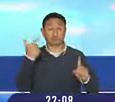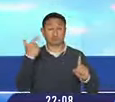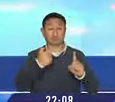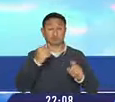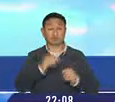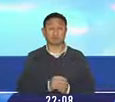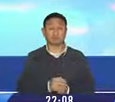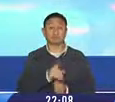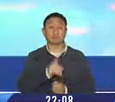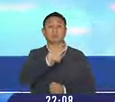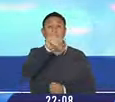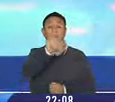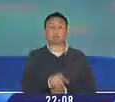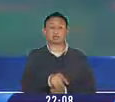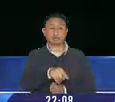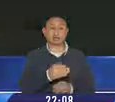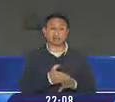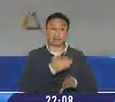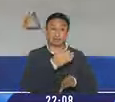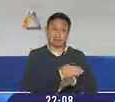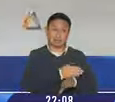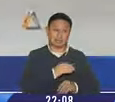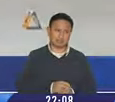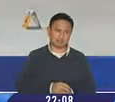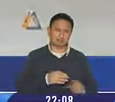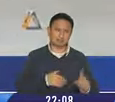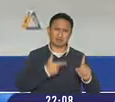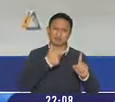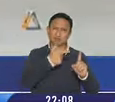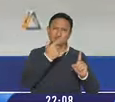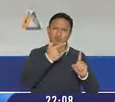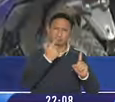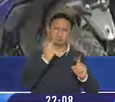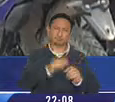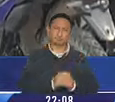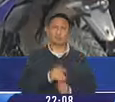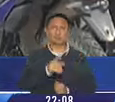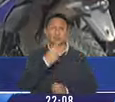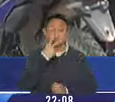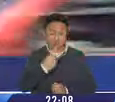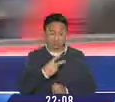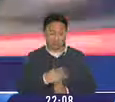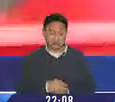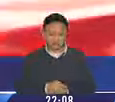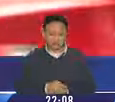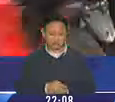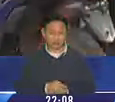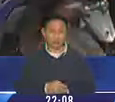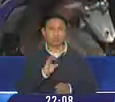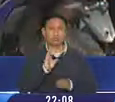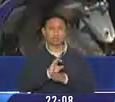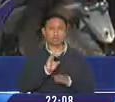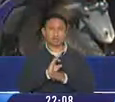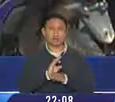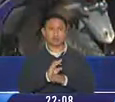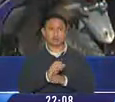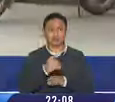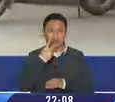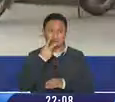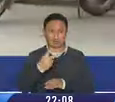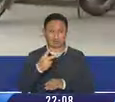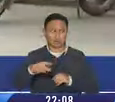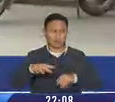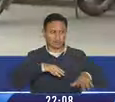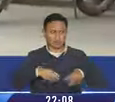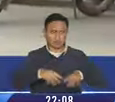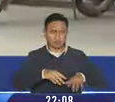piso, una persona a la cual había recibido varios impactos de bala era observado por la cantidad de testigos que durante el día realizaban sus